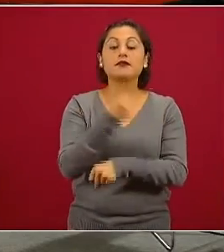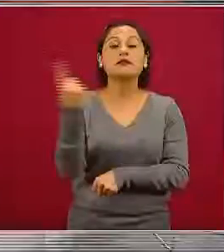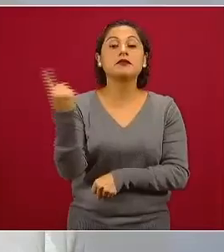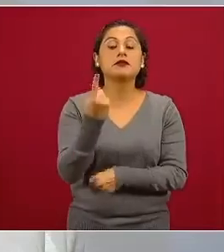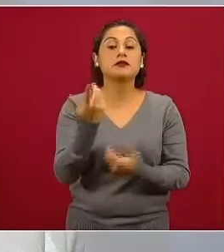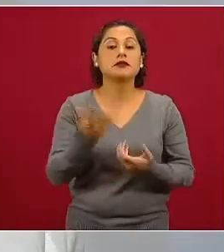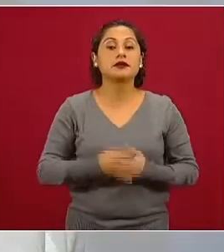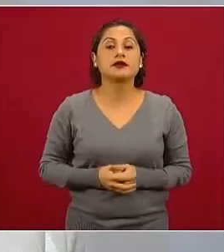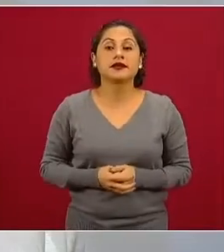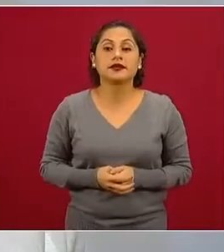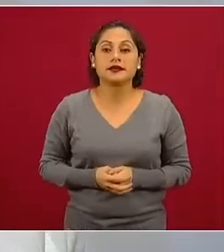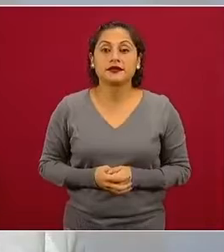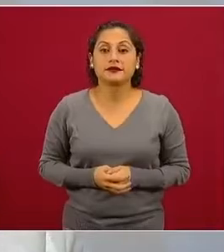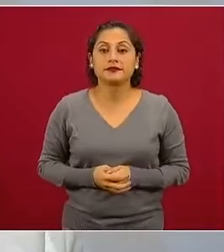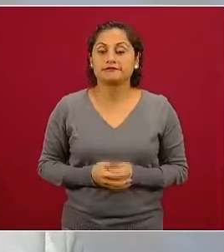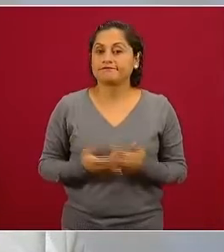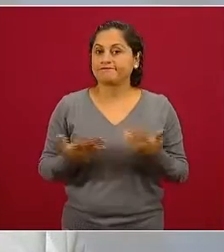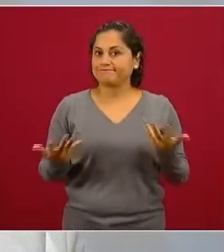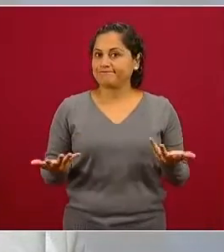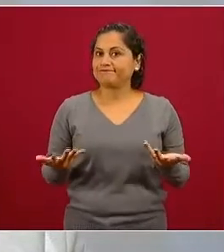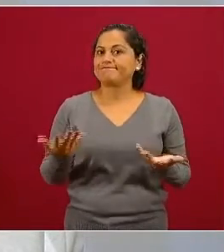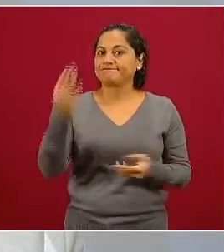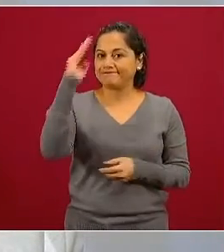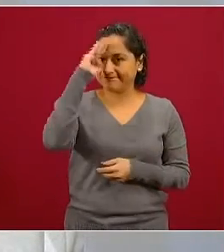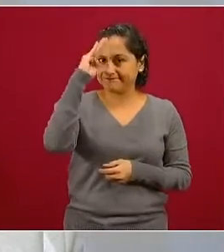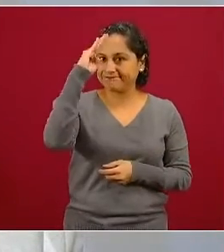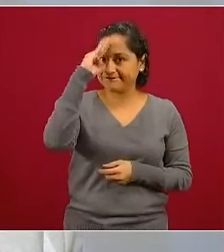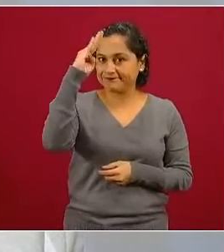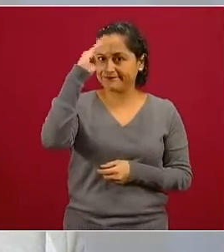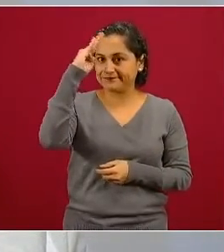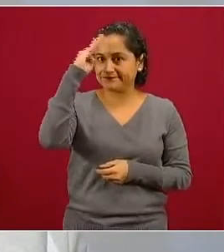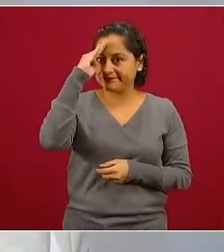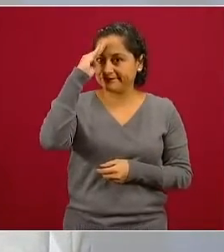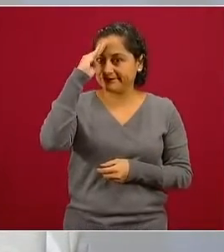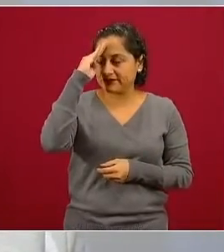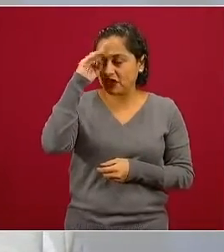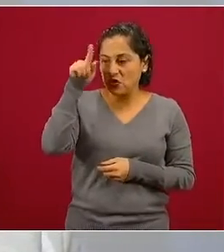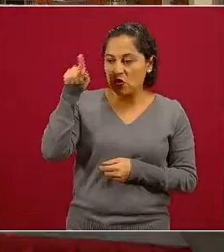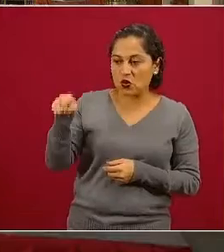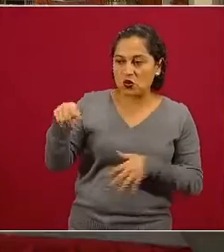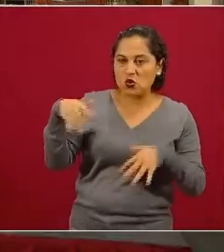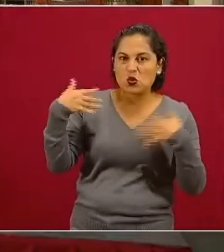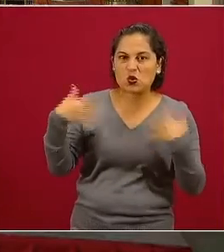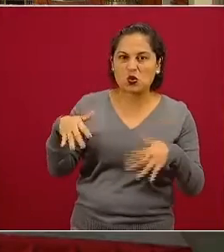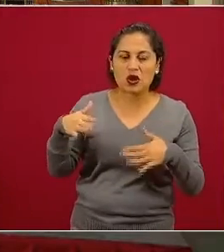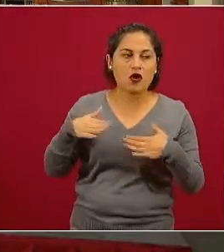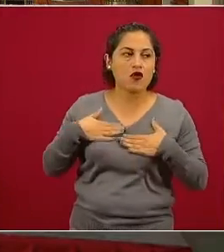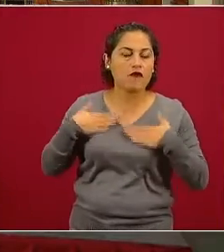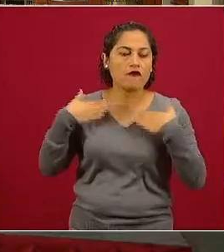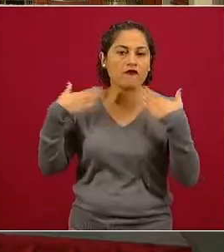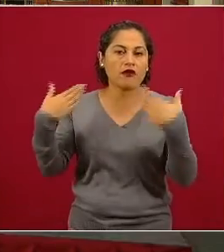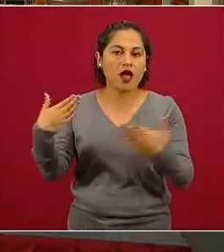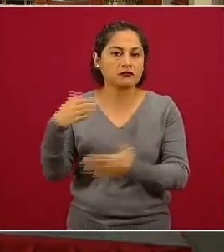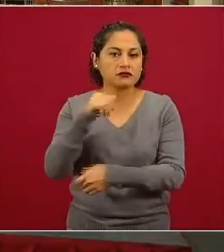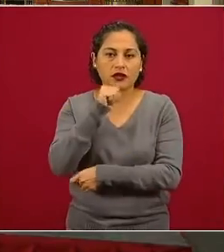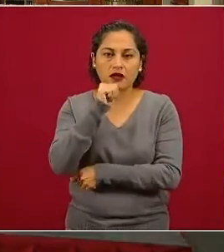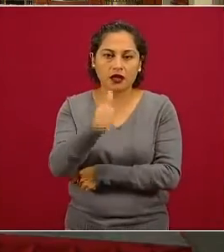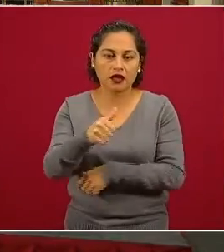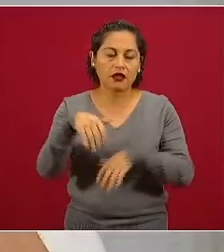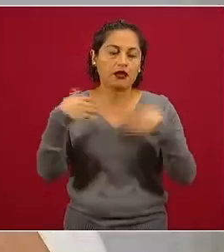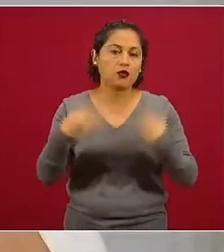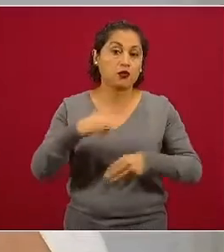¿Qué quiere decir? Que estamos hablando de que un 62% de las noticias buscan desacreditar los intentos de la